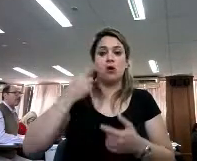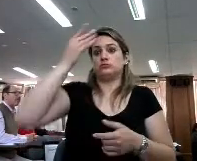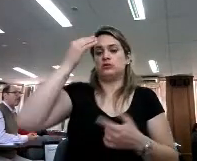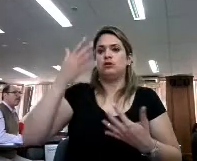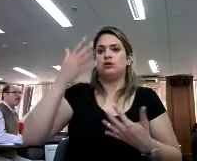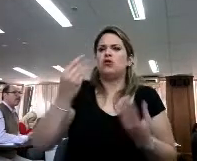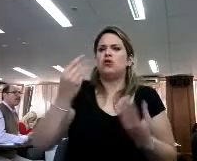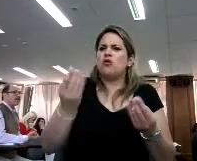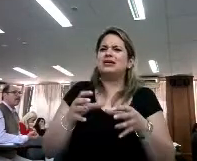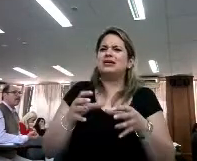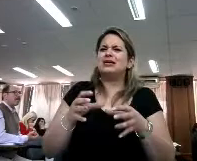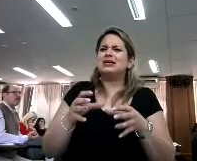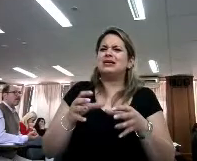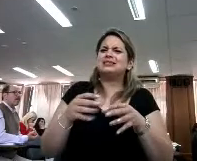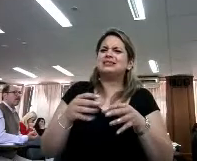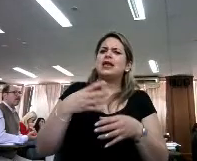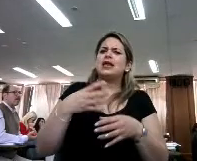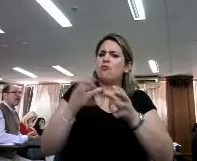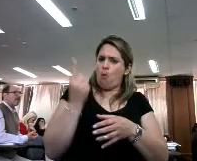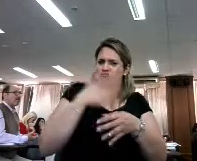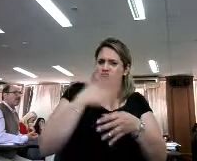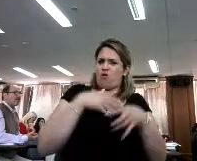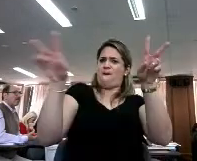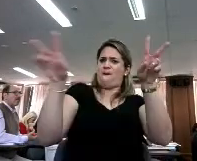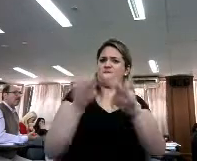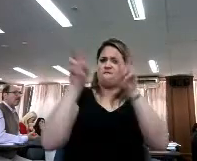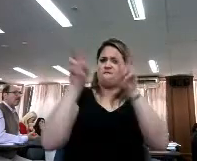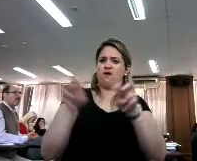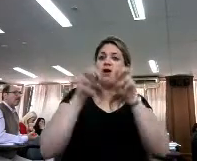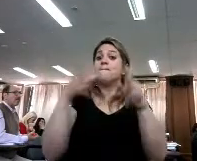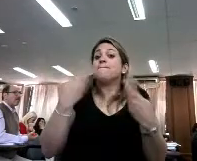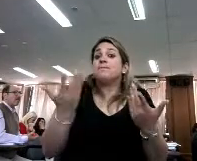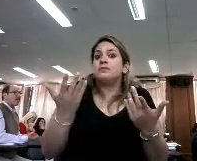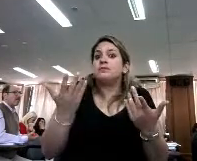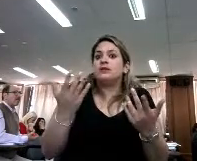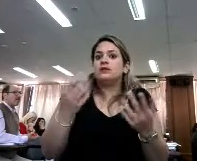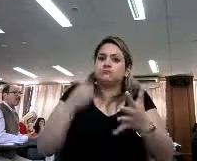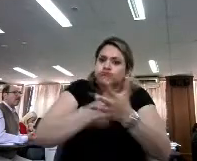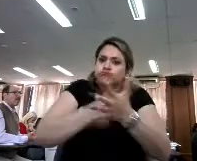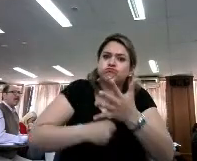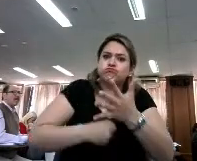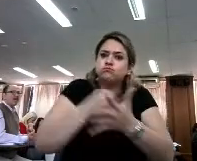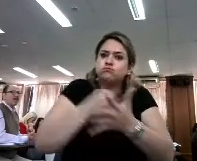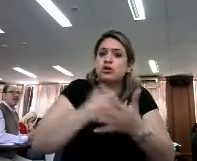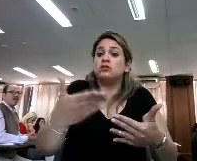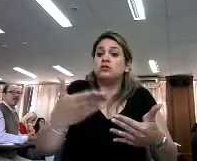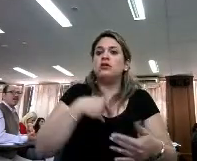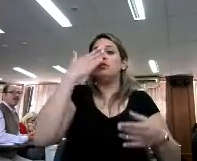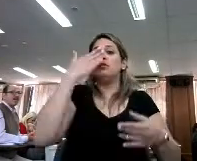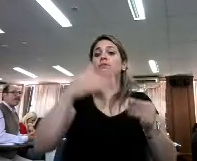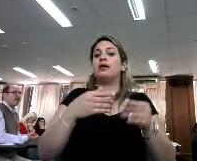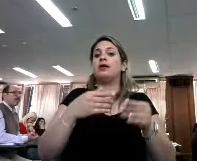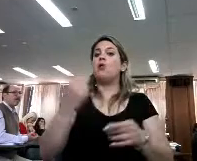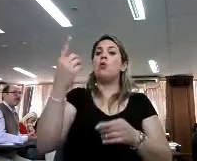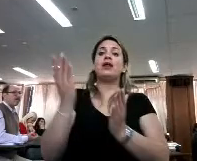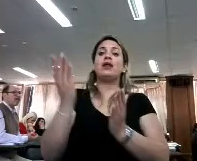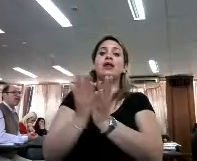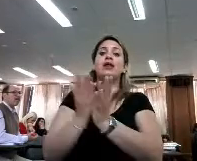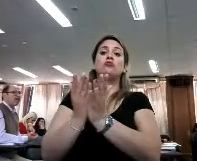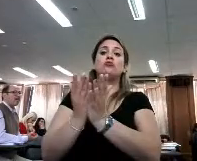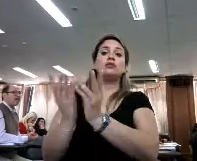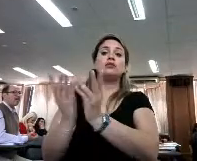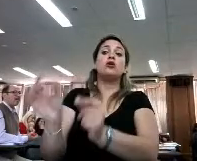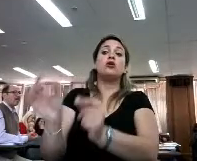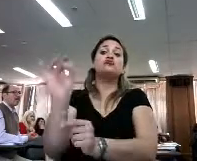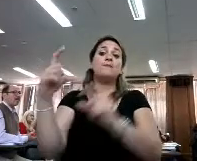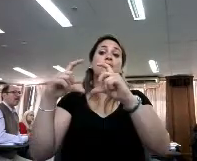los monopolios quieran llegar con todo y casi que desaparecer a un estudiante solo porque compartió